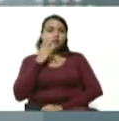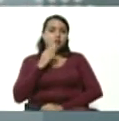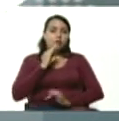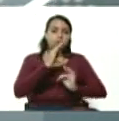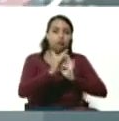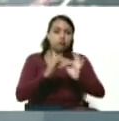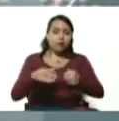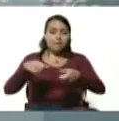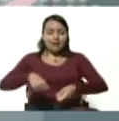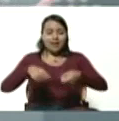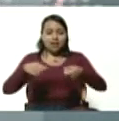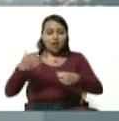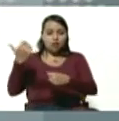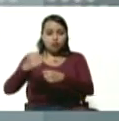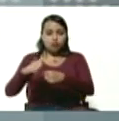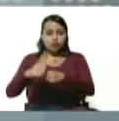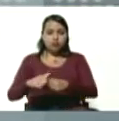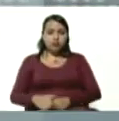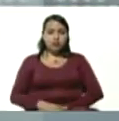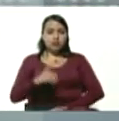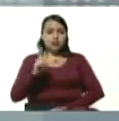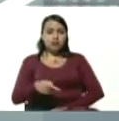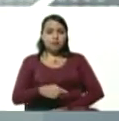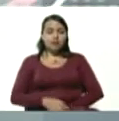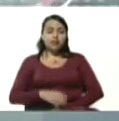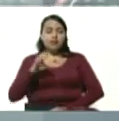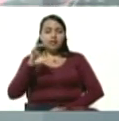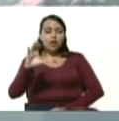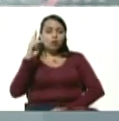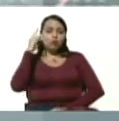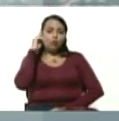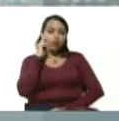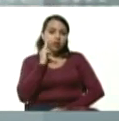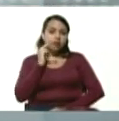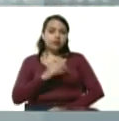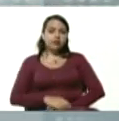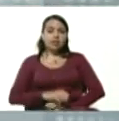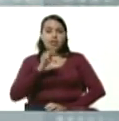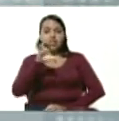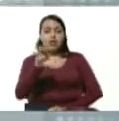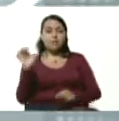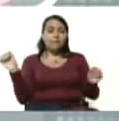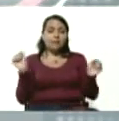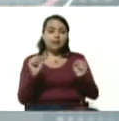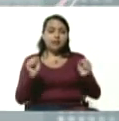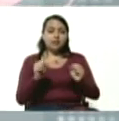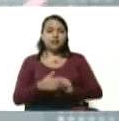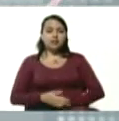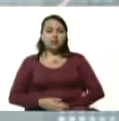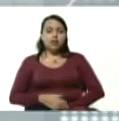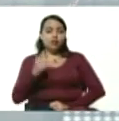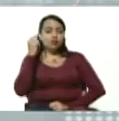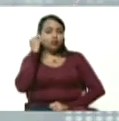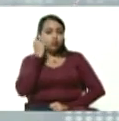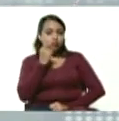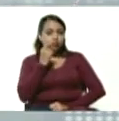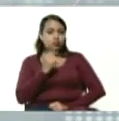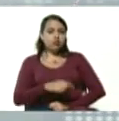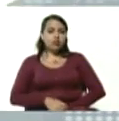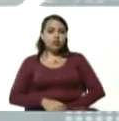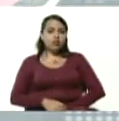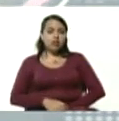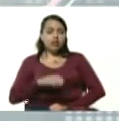furga lo que estamos viendo en el estado Bolívar lo que estamos viendo en el estado Media en el estado Sucre en el estado